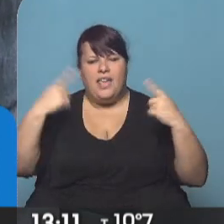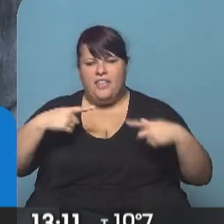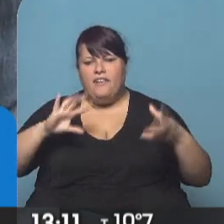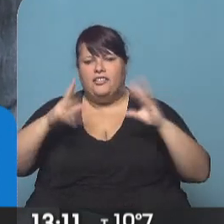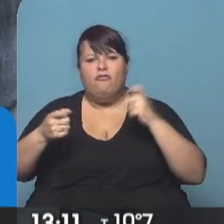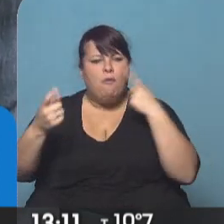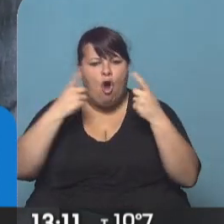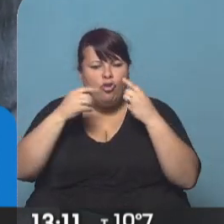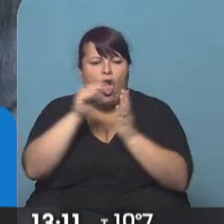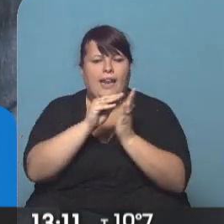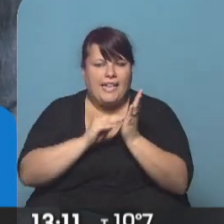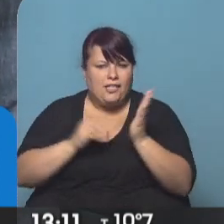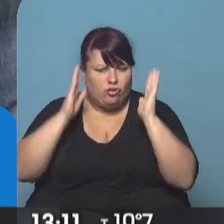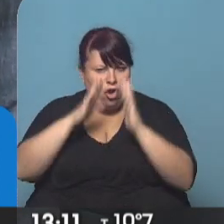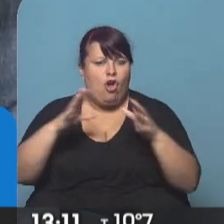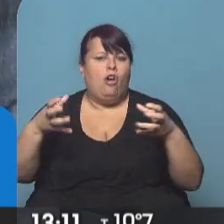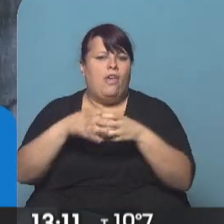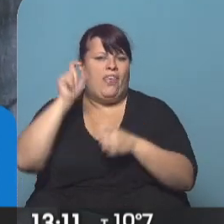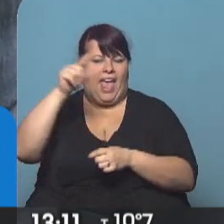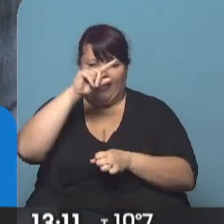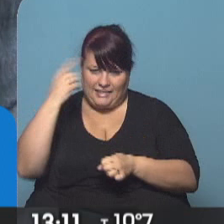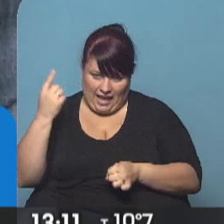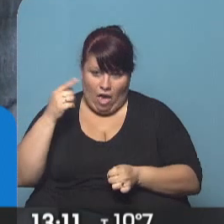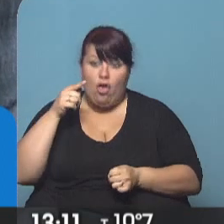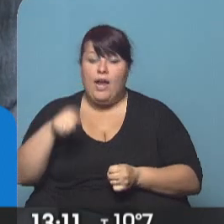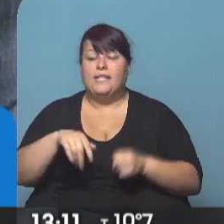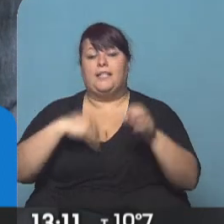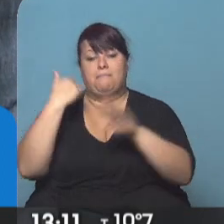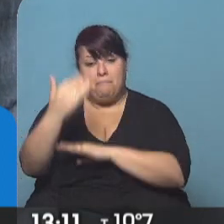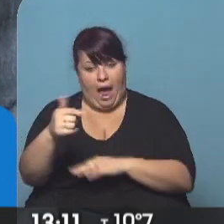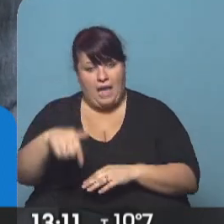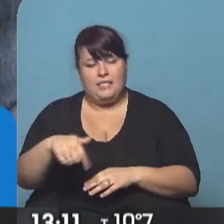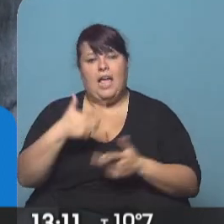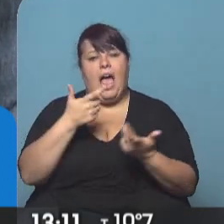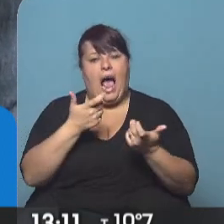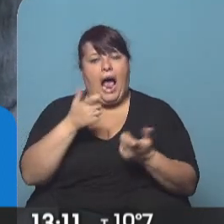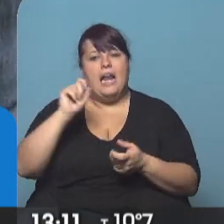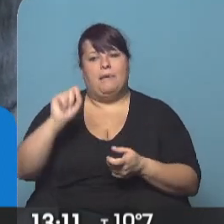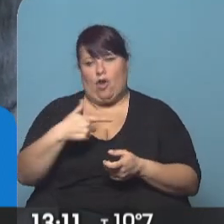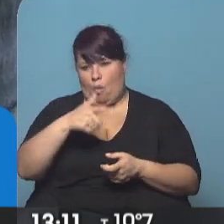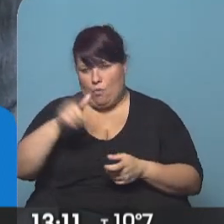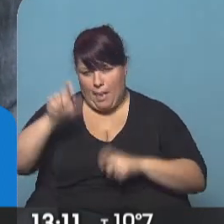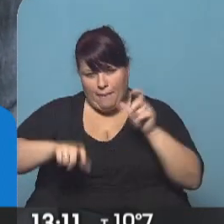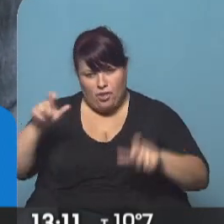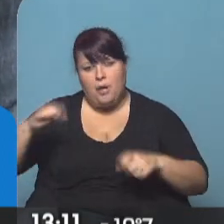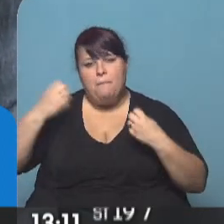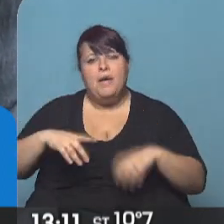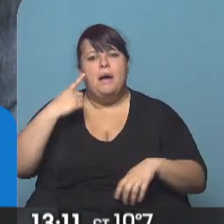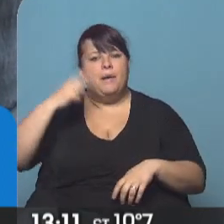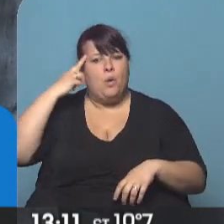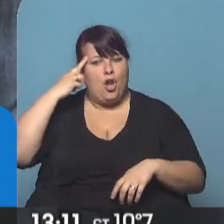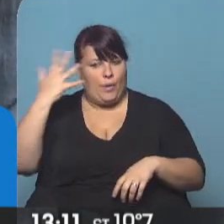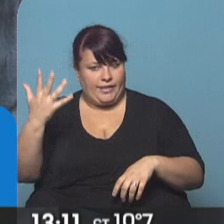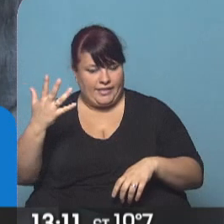de control y registro centralizado por parte del Estado. Esto se amplió hacia las armas de uso civil a partir del año